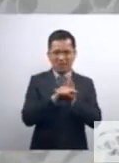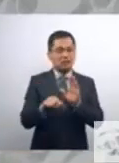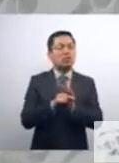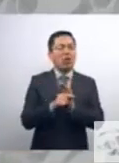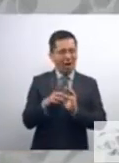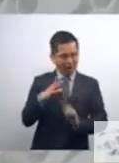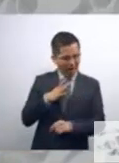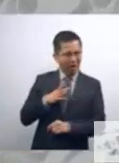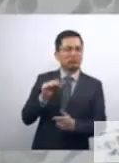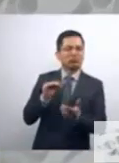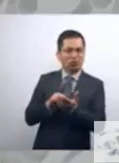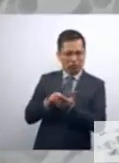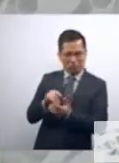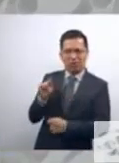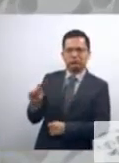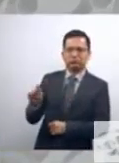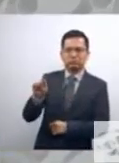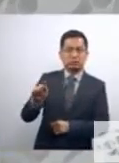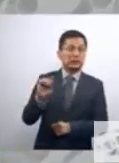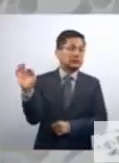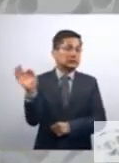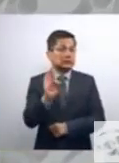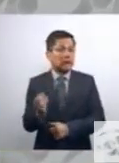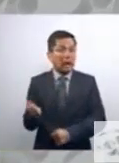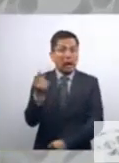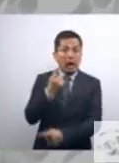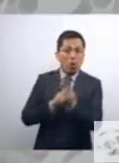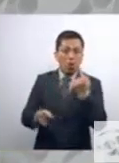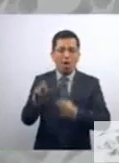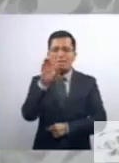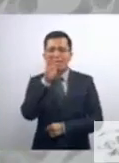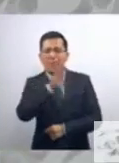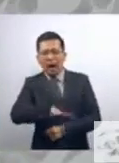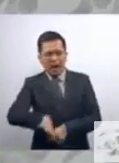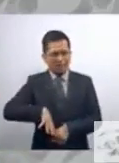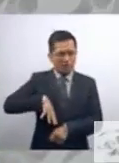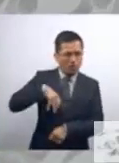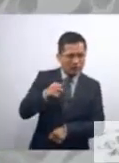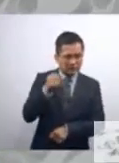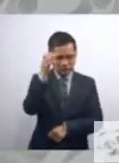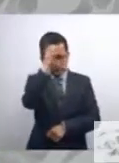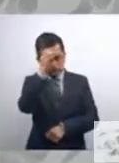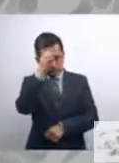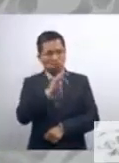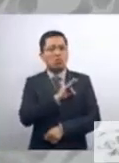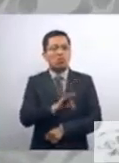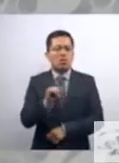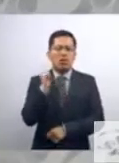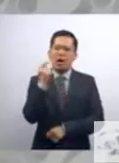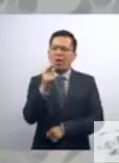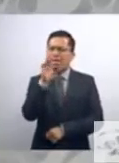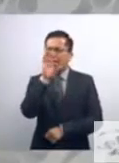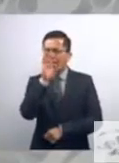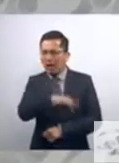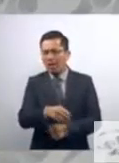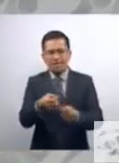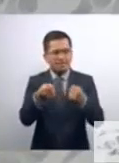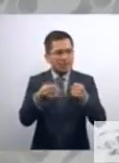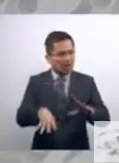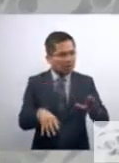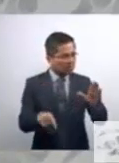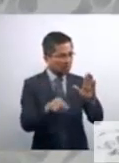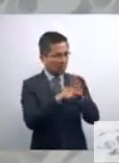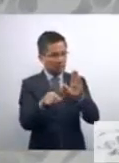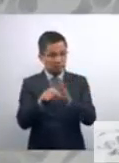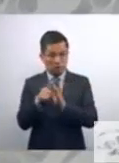aplicación errónea puede terminar por provocar daños y llevar finalmente a desechar una innovación que no es dañina en